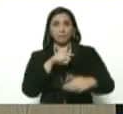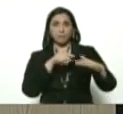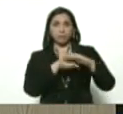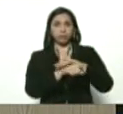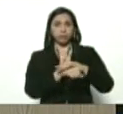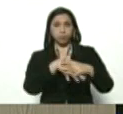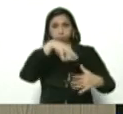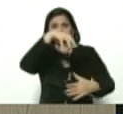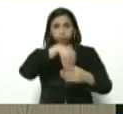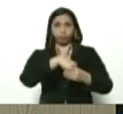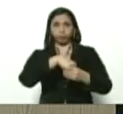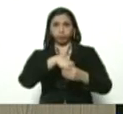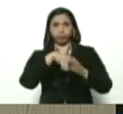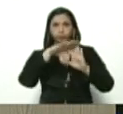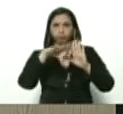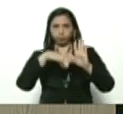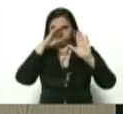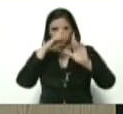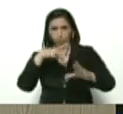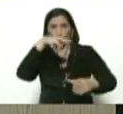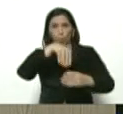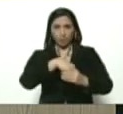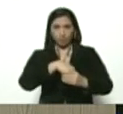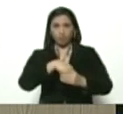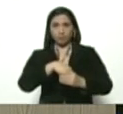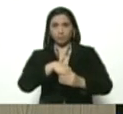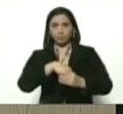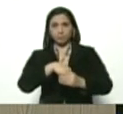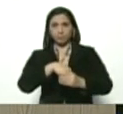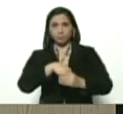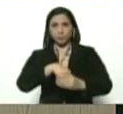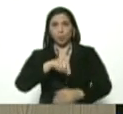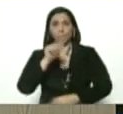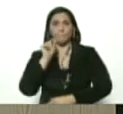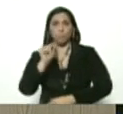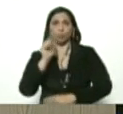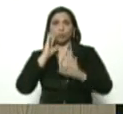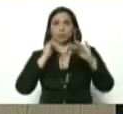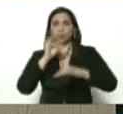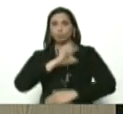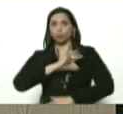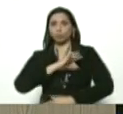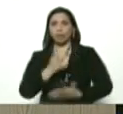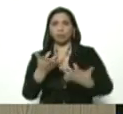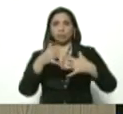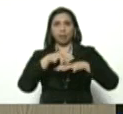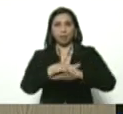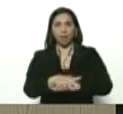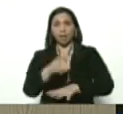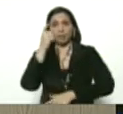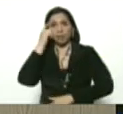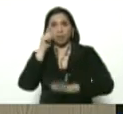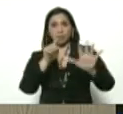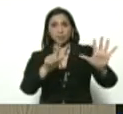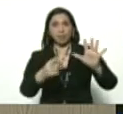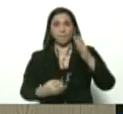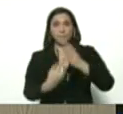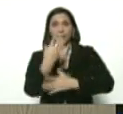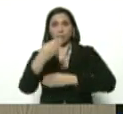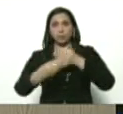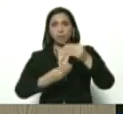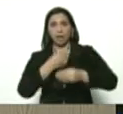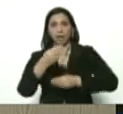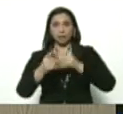en 40 y estuvo cumpliendo con la cuarentena en el punto de atención social integral el día 6 de mayo se le hace la